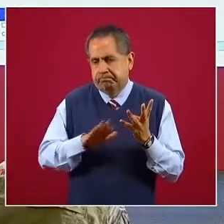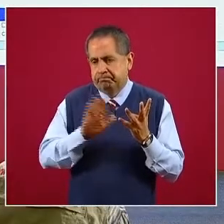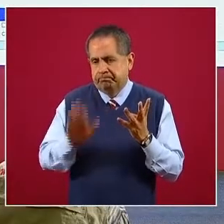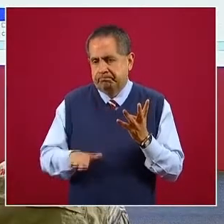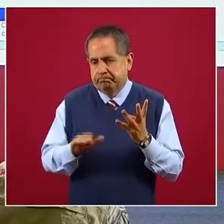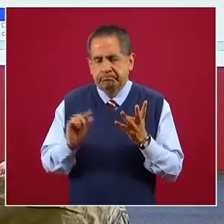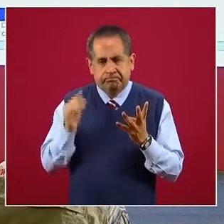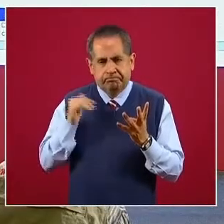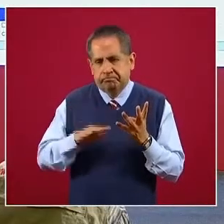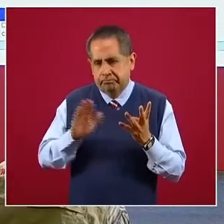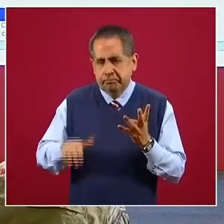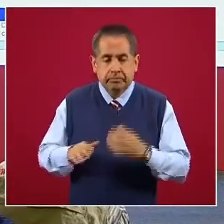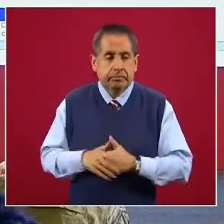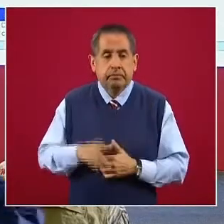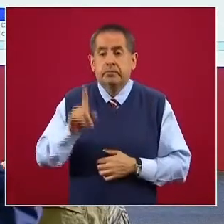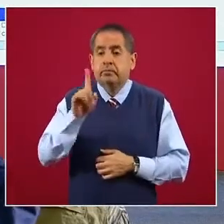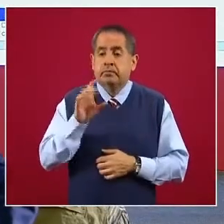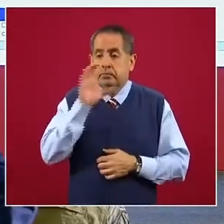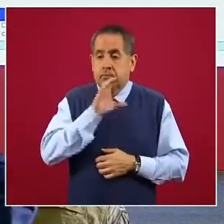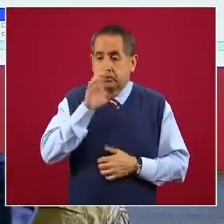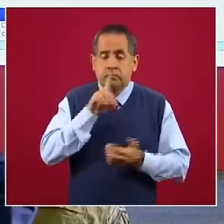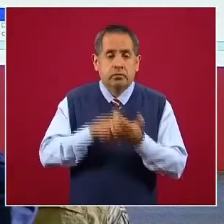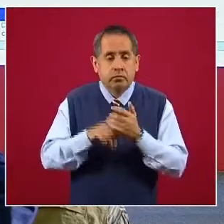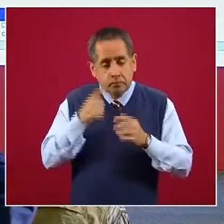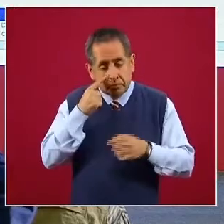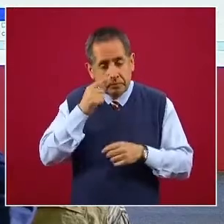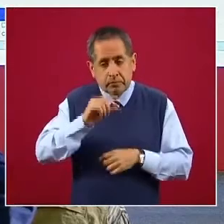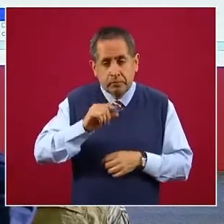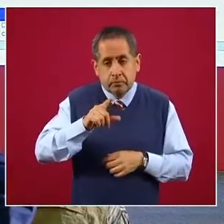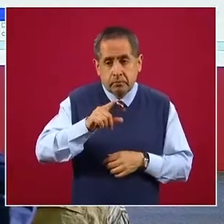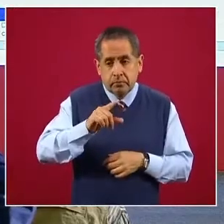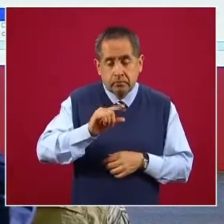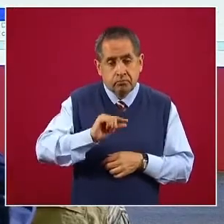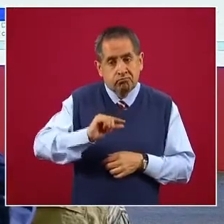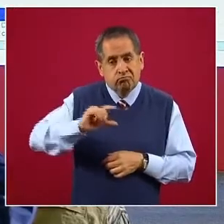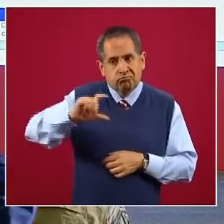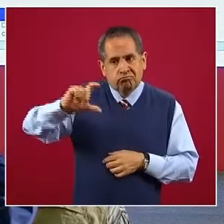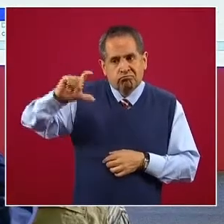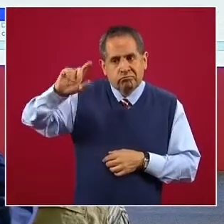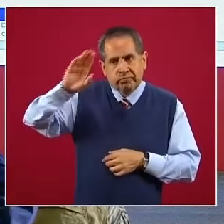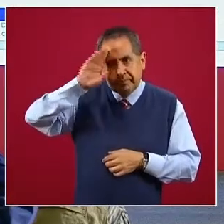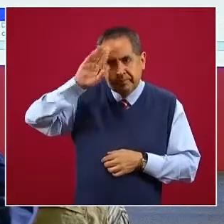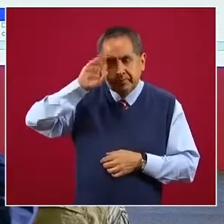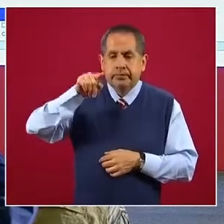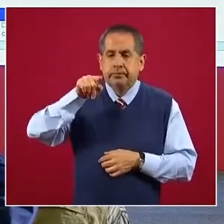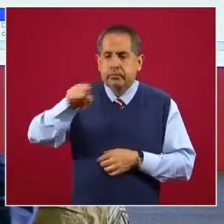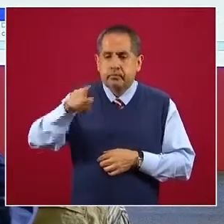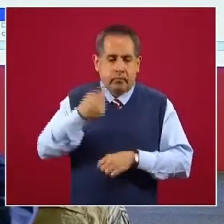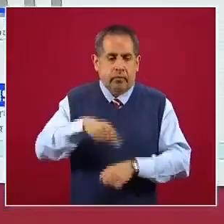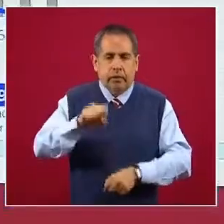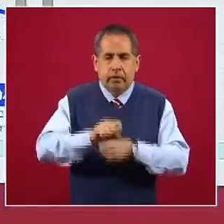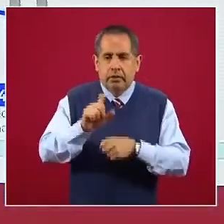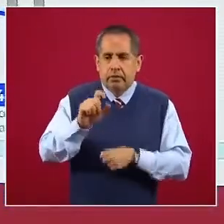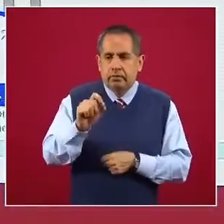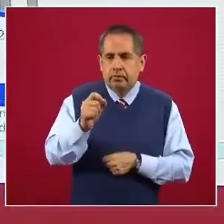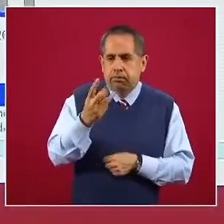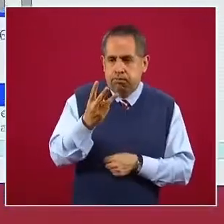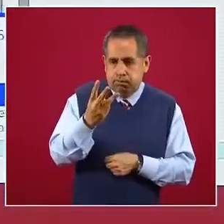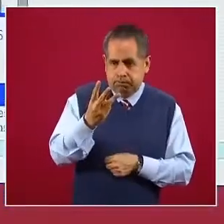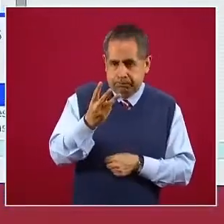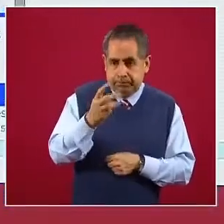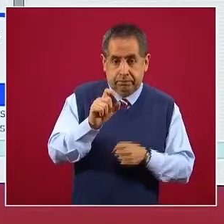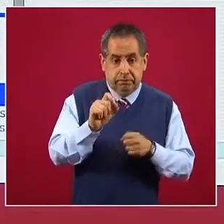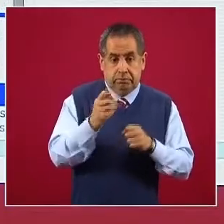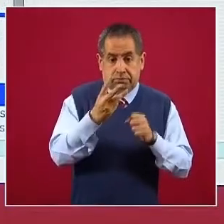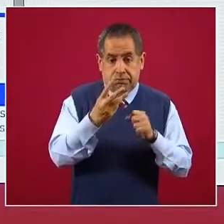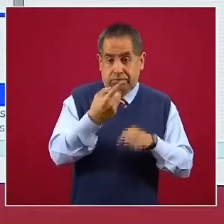ido ocurriendo. En Aguascalientes lo que vemos es una tendencia a la alza hasta llegar a la semana 23 y desde